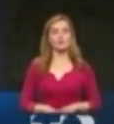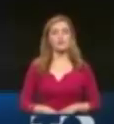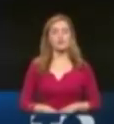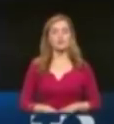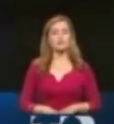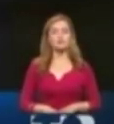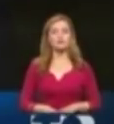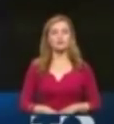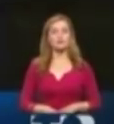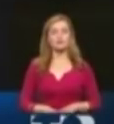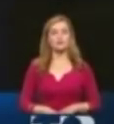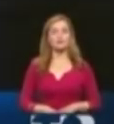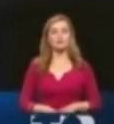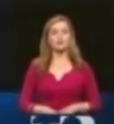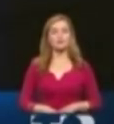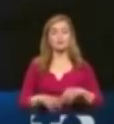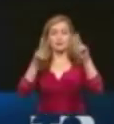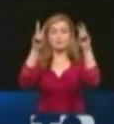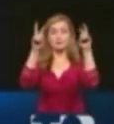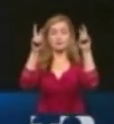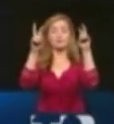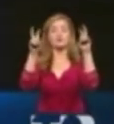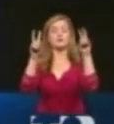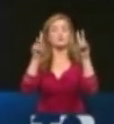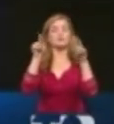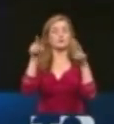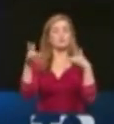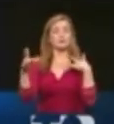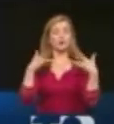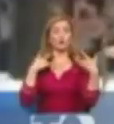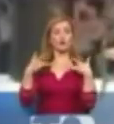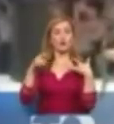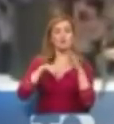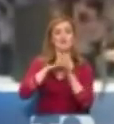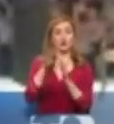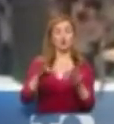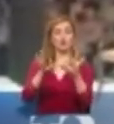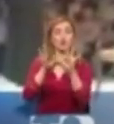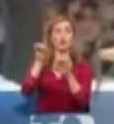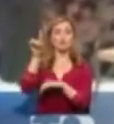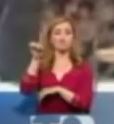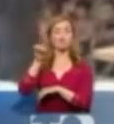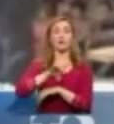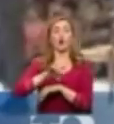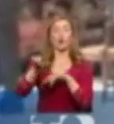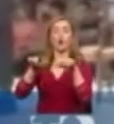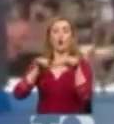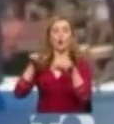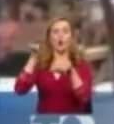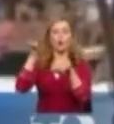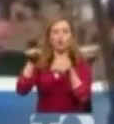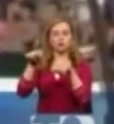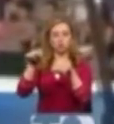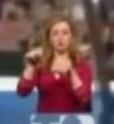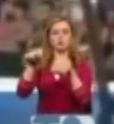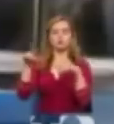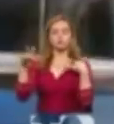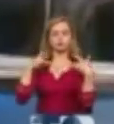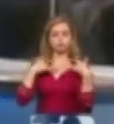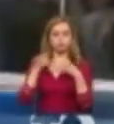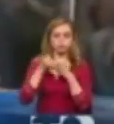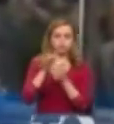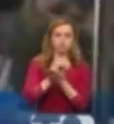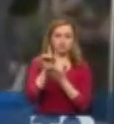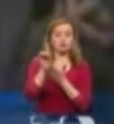La Casa de Bernarda Alba es la obra más universal de Lorca y quizás la más representada. Y este fin de semana llega